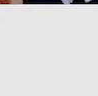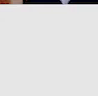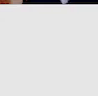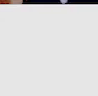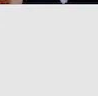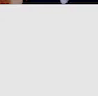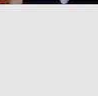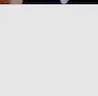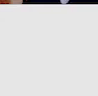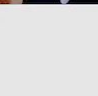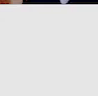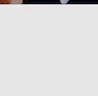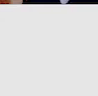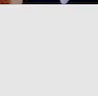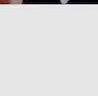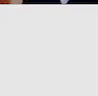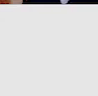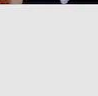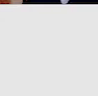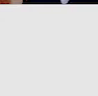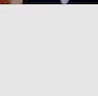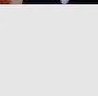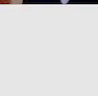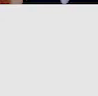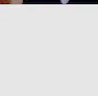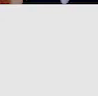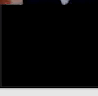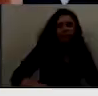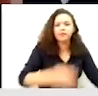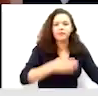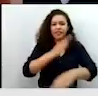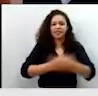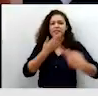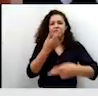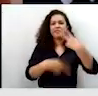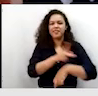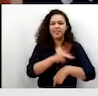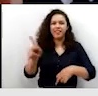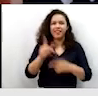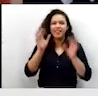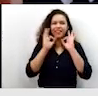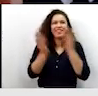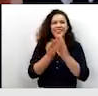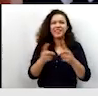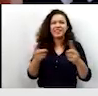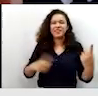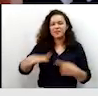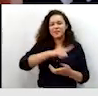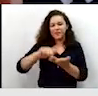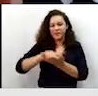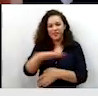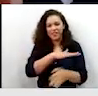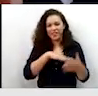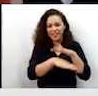Buenas tardes, sean bienvenidas y bienvenidos a la sesión de formación y desarrollo de saneamiento básico. Para esta actividad nos va